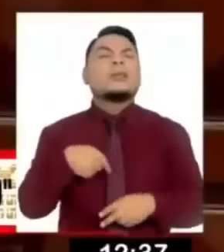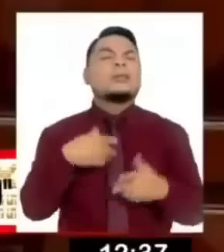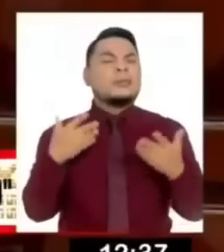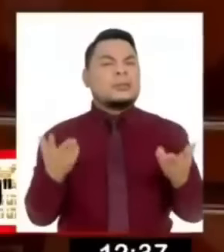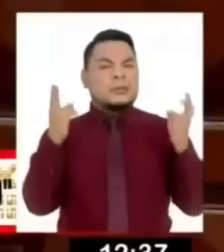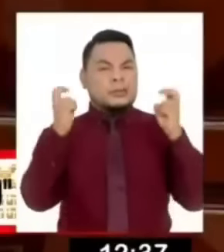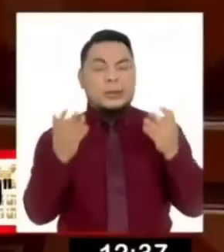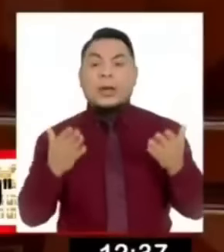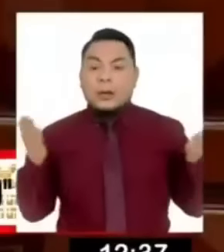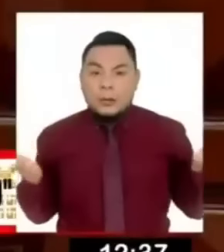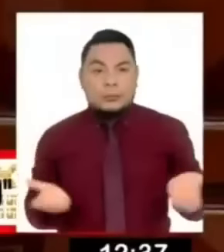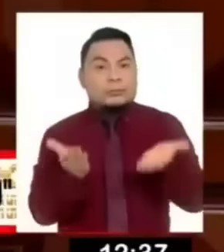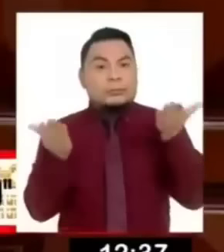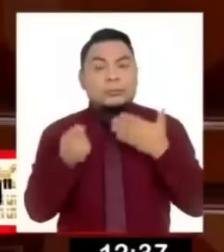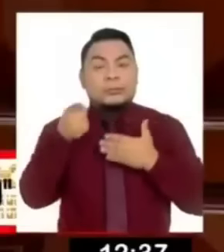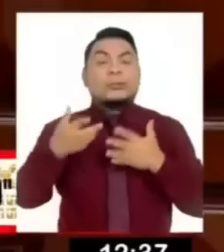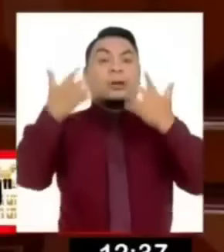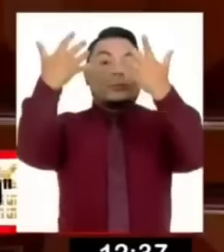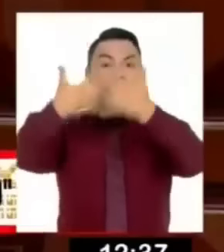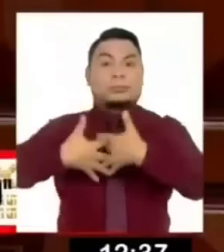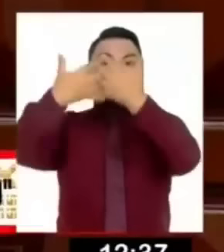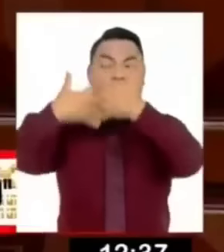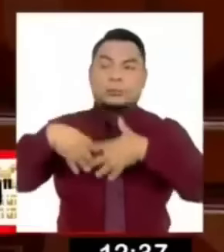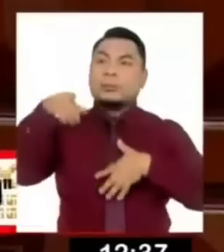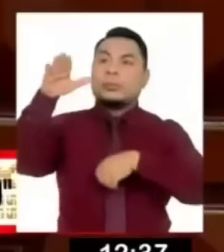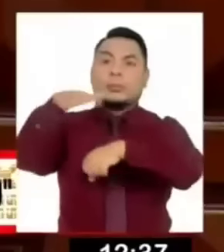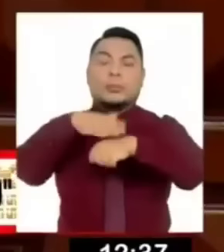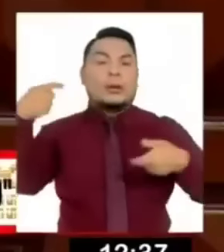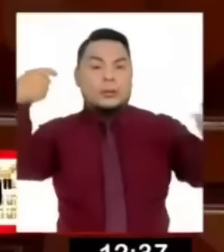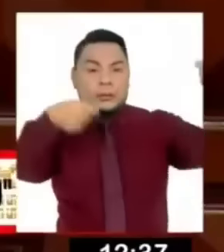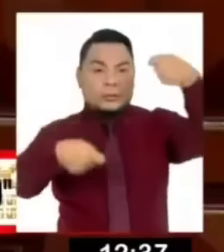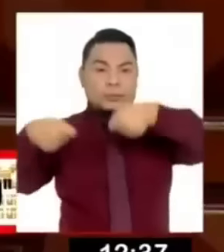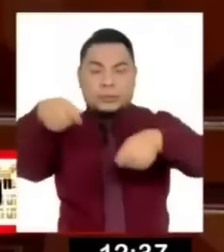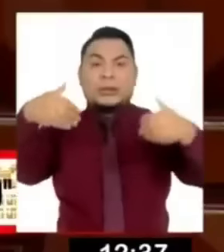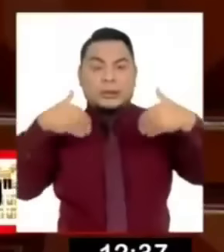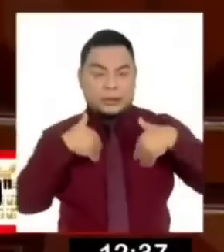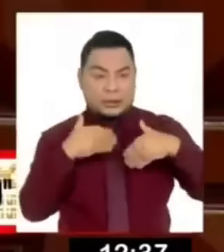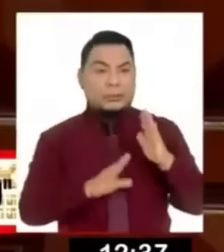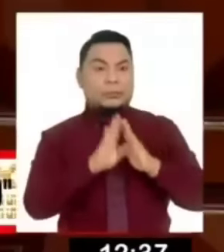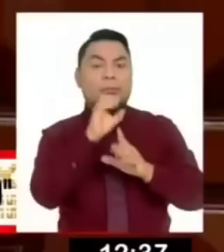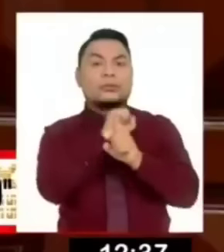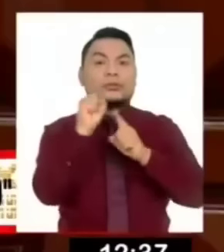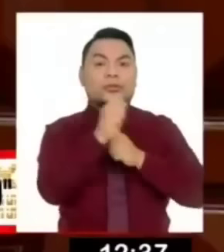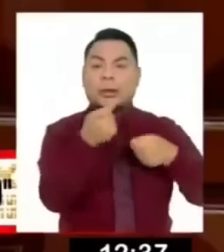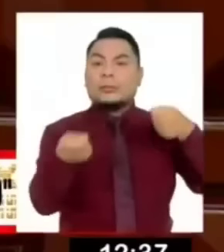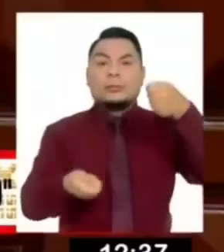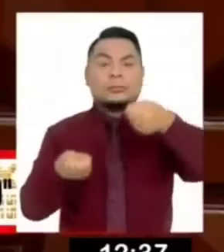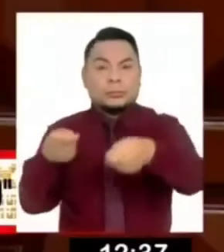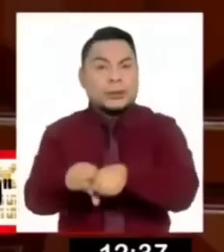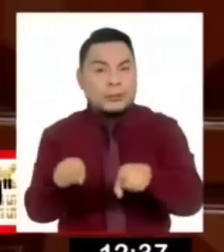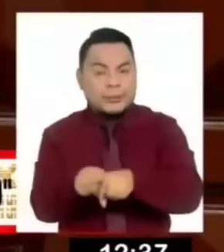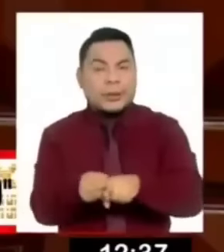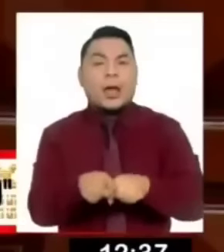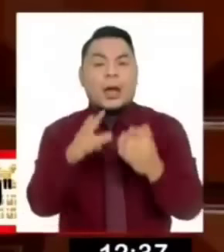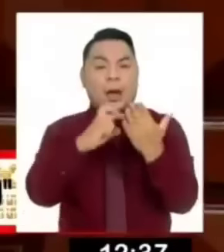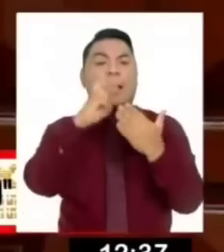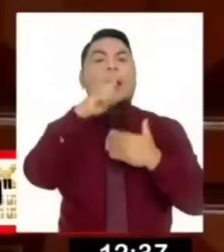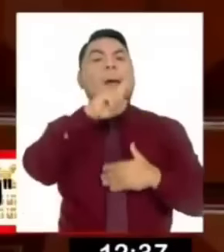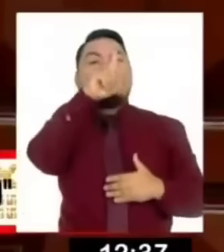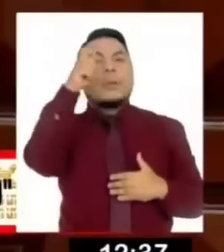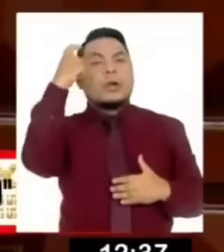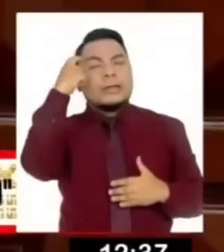Promoveremos y reconoceremos a las industrias e inversiones que tengan rentabilidad social, con políticas